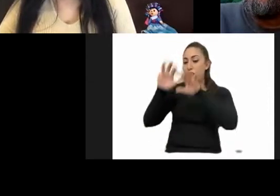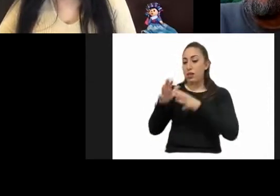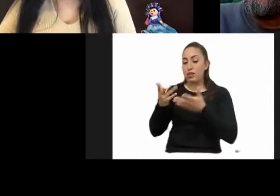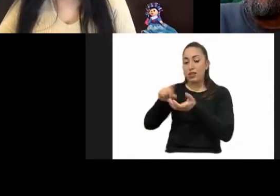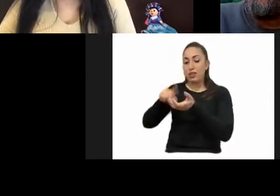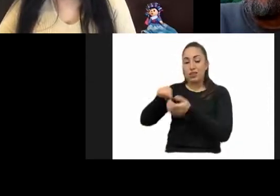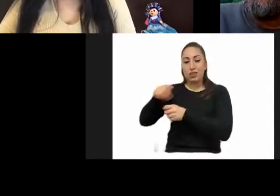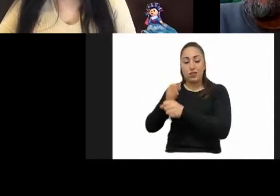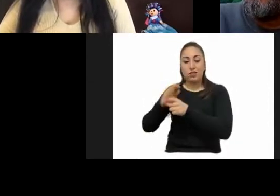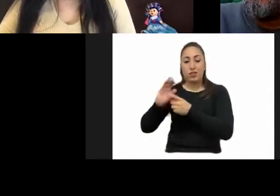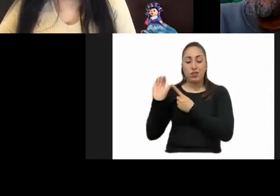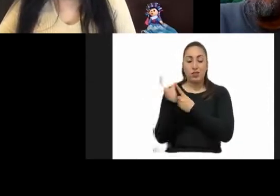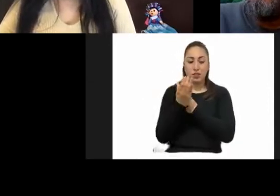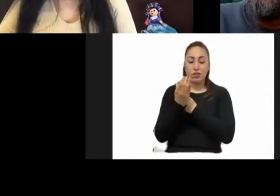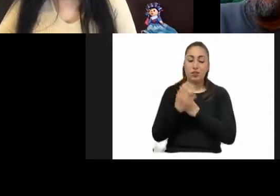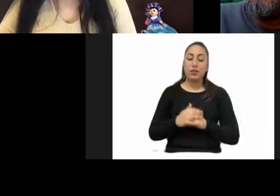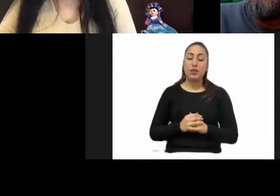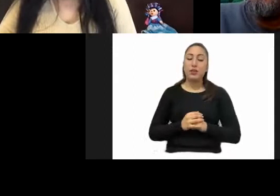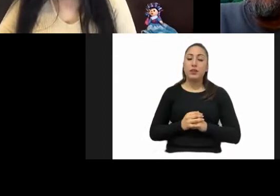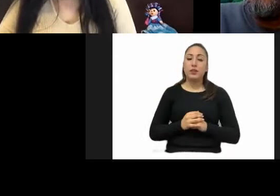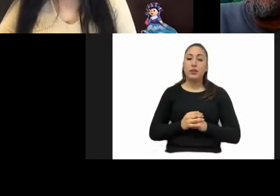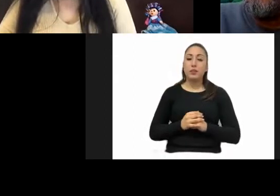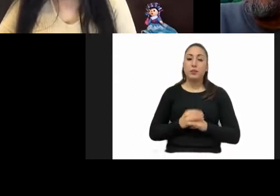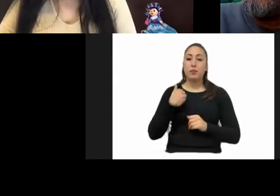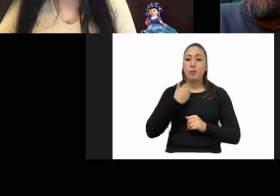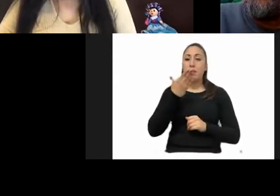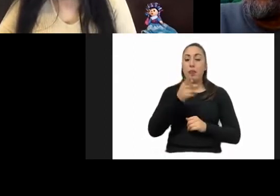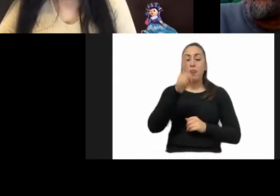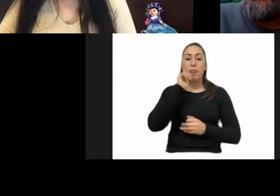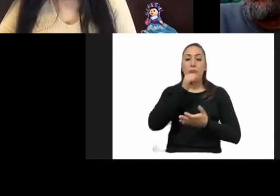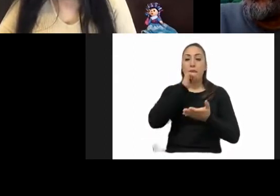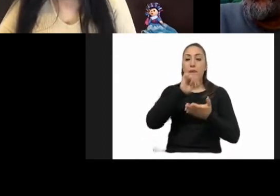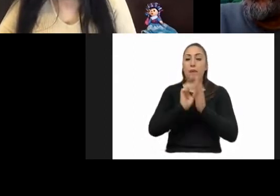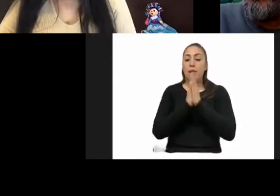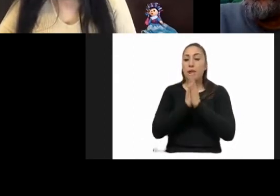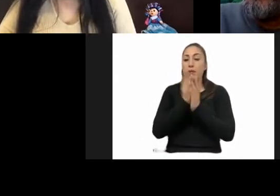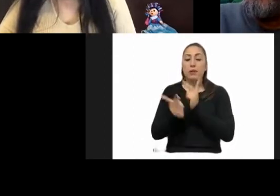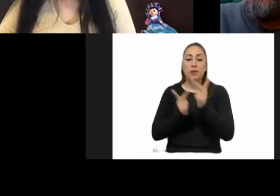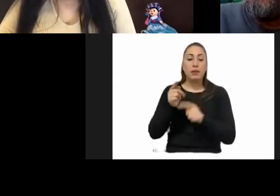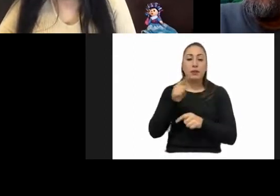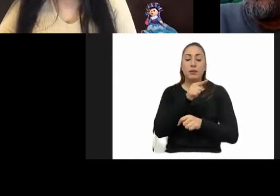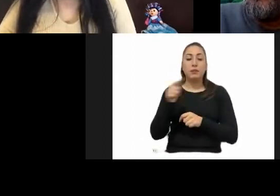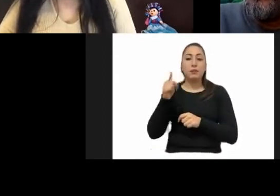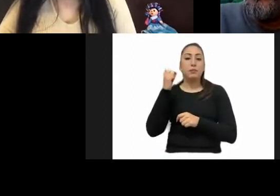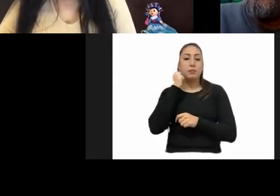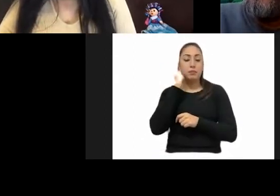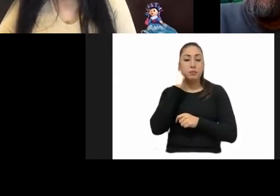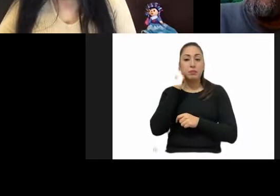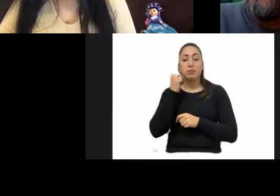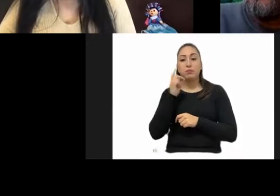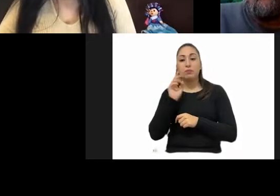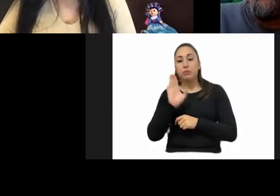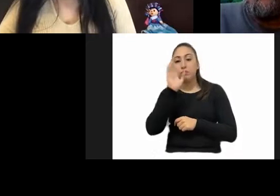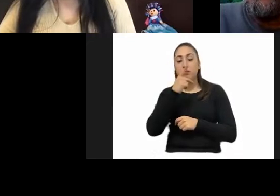en los considerados de esta opinión. Se solicita a la Secretaria proceder a consultar a las y los integrantes si tienen algún